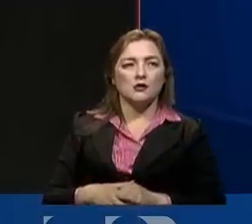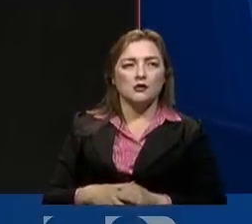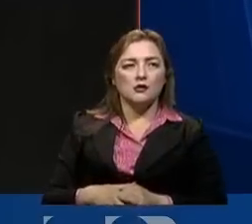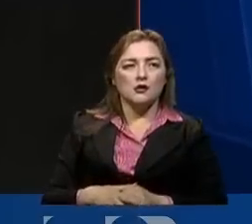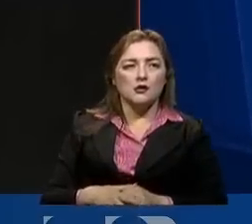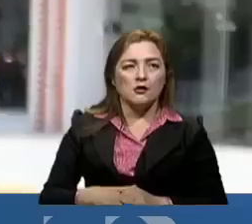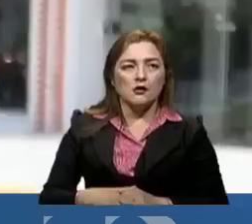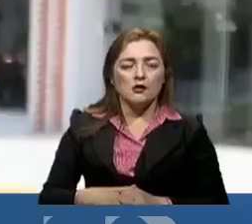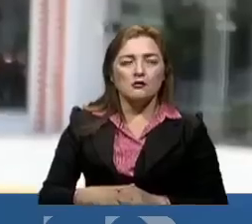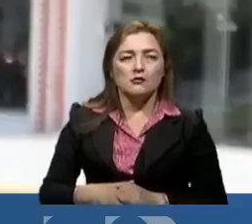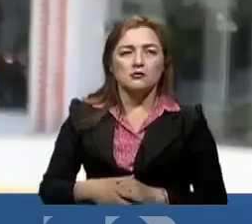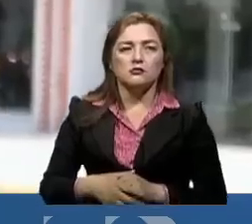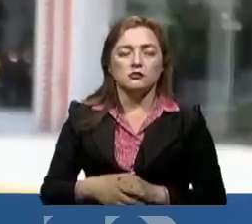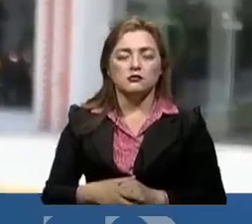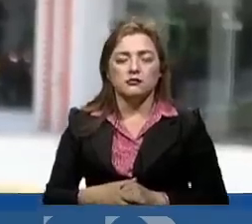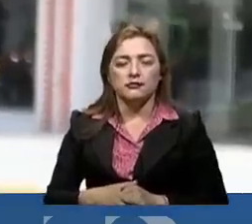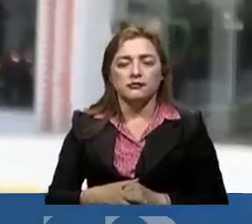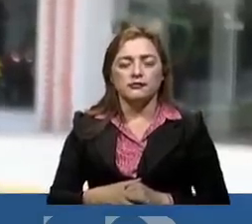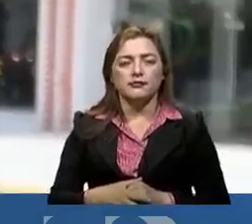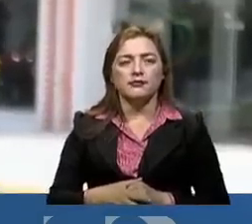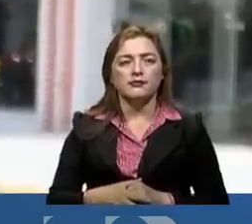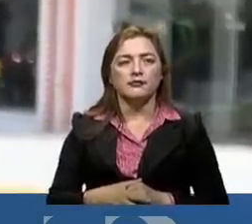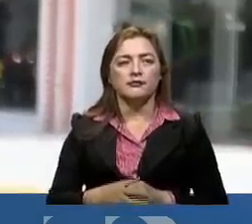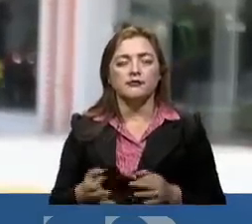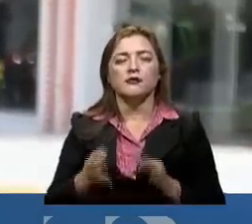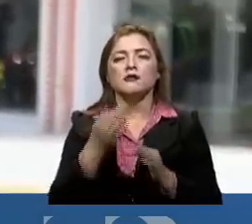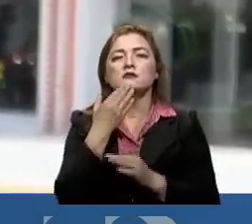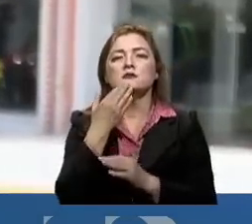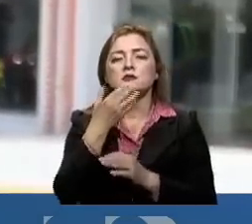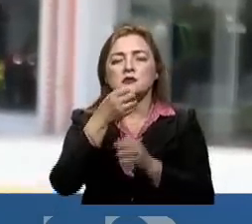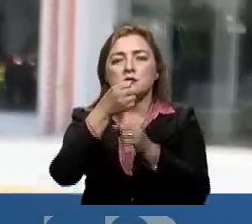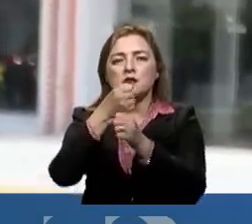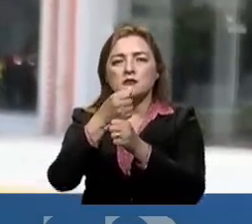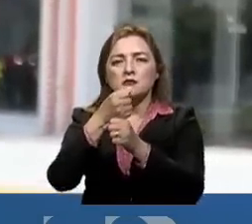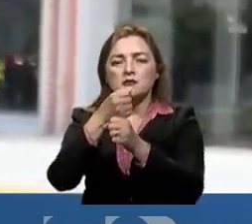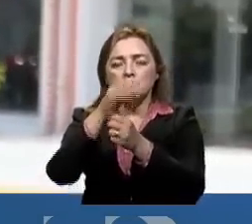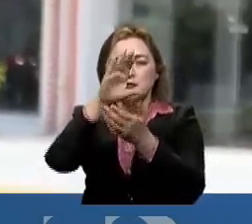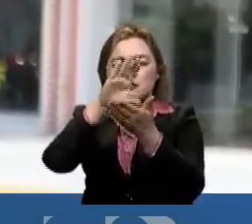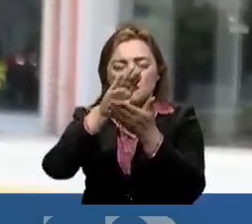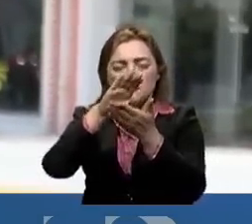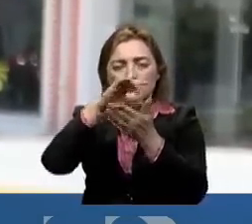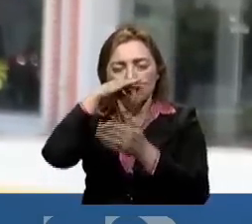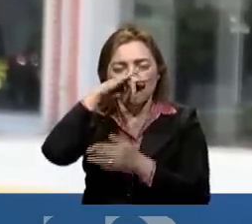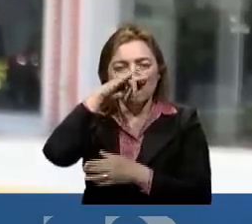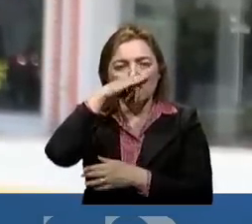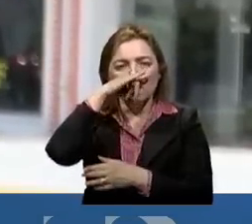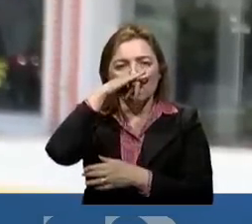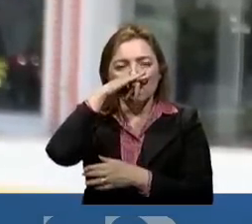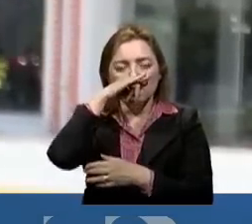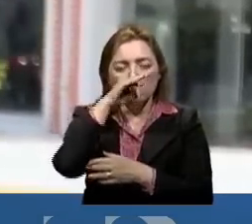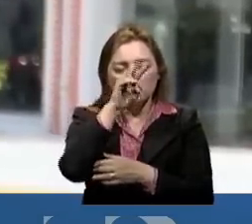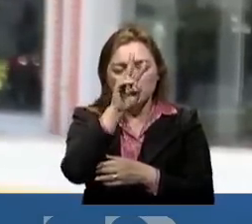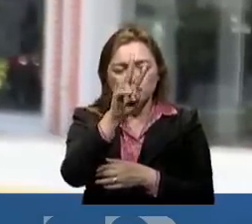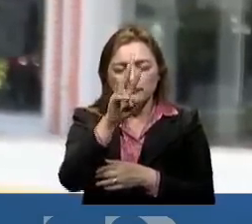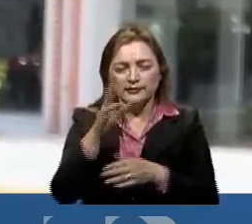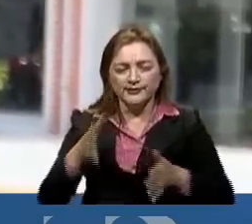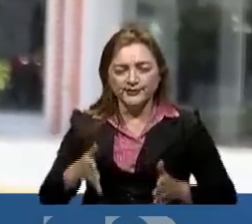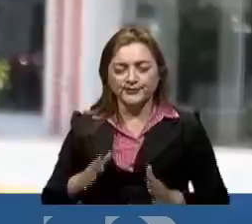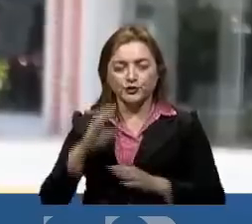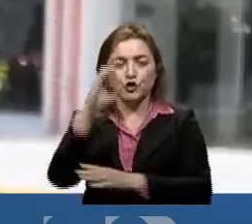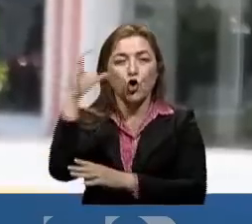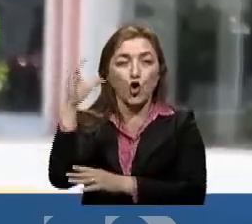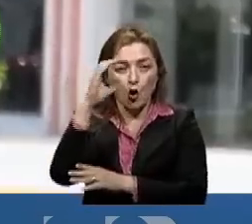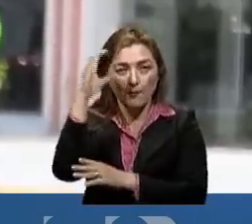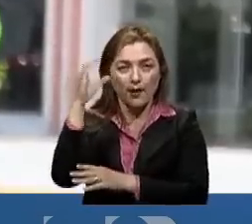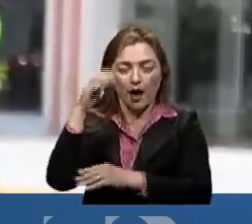procedimiento en el cual existe una modalidad de estrucha en la seguridad de un centro infantil, en el cual dos sospechosos de nacionalidad